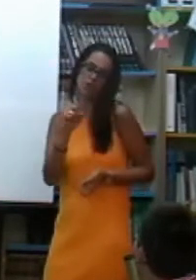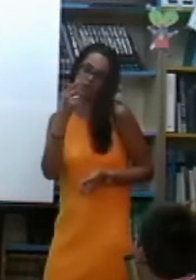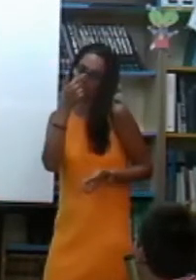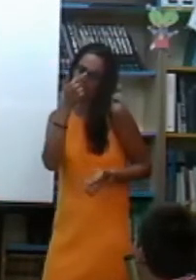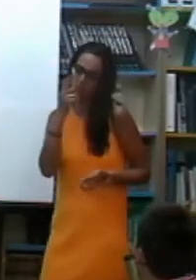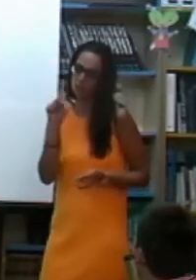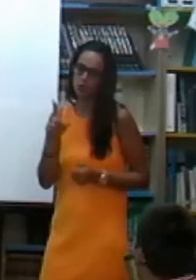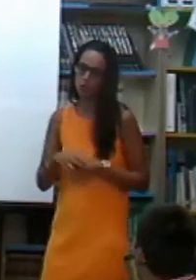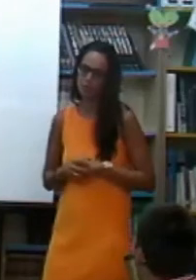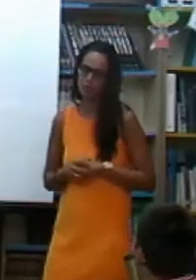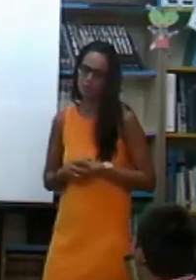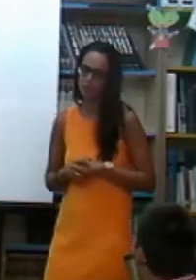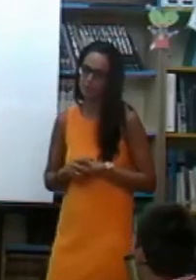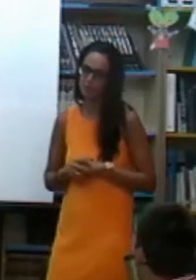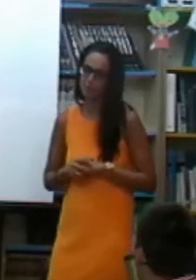Gracias.